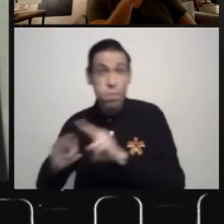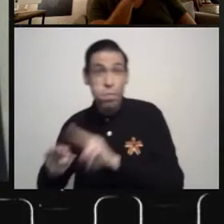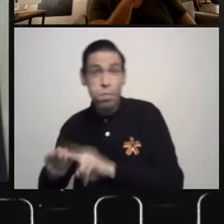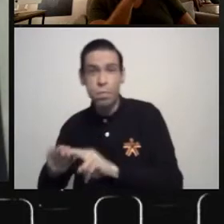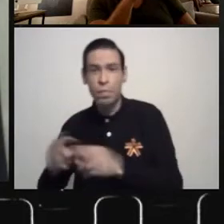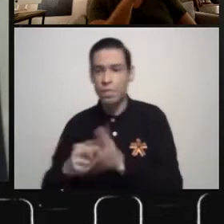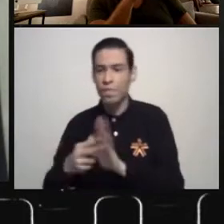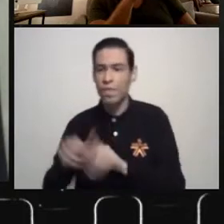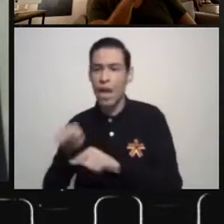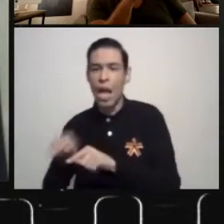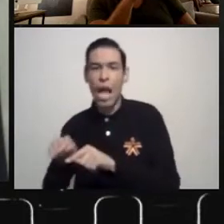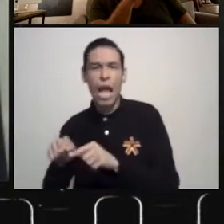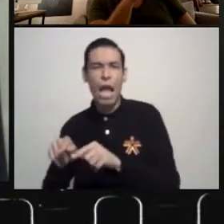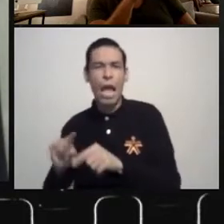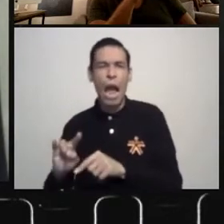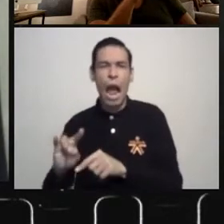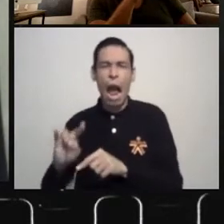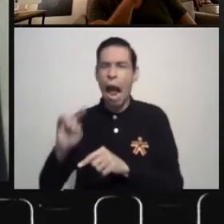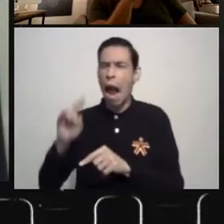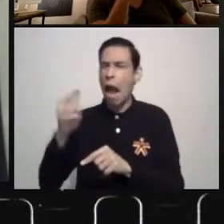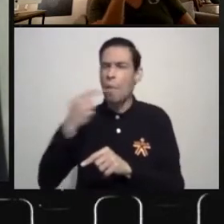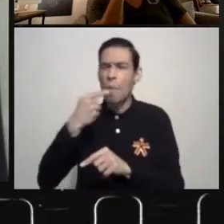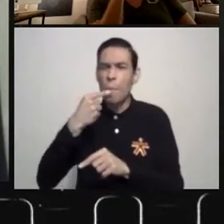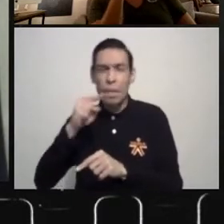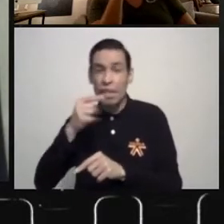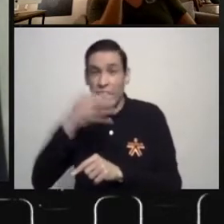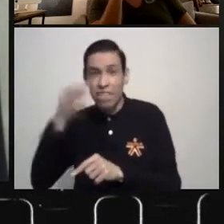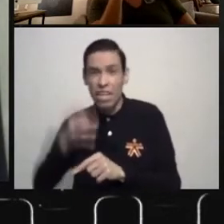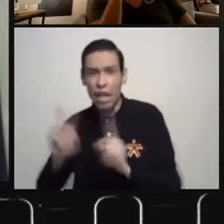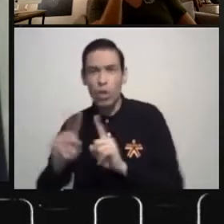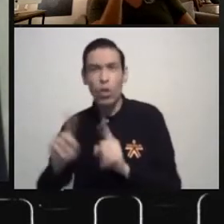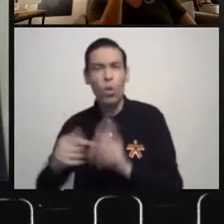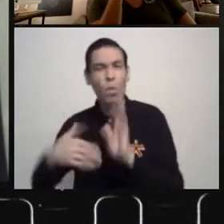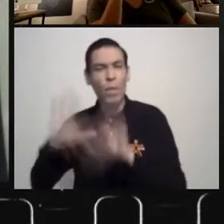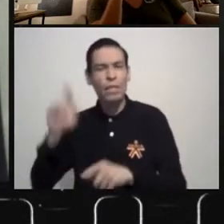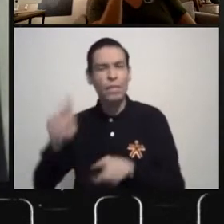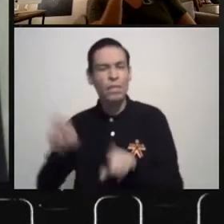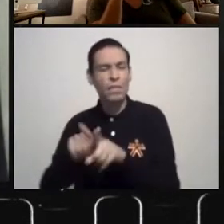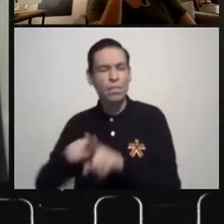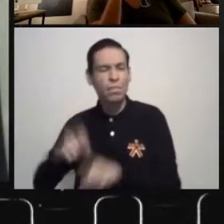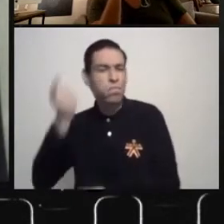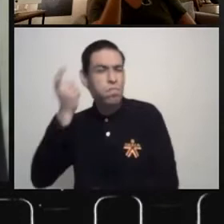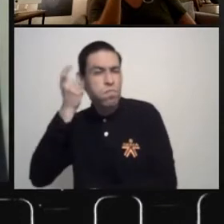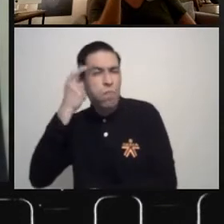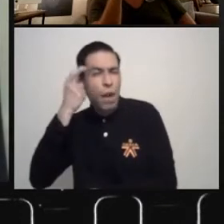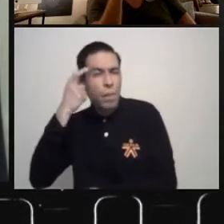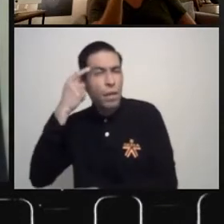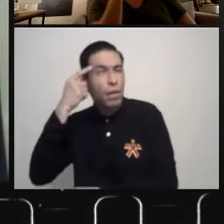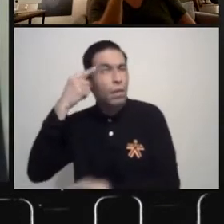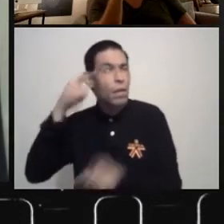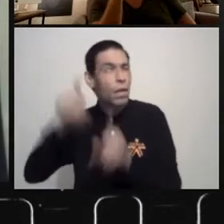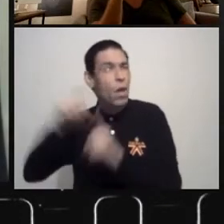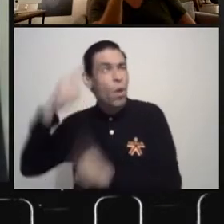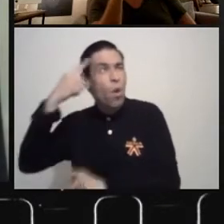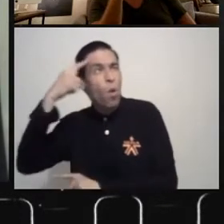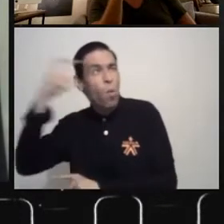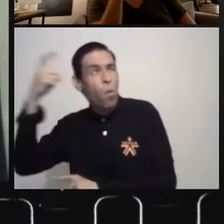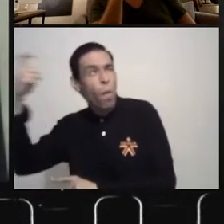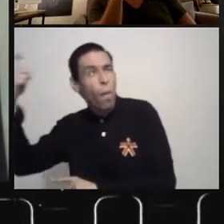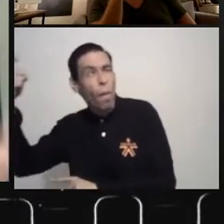irreal, algo monstruoso, algo que viene más de la imaginación, pues hace que uno al final tenga como la